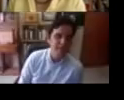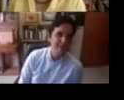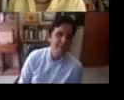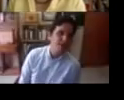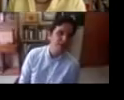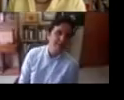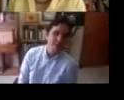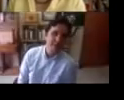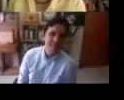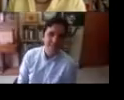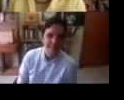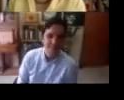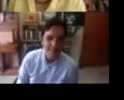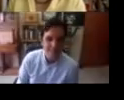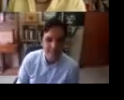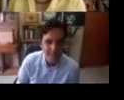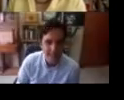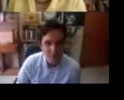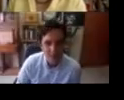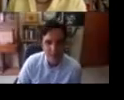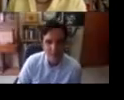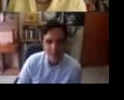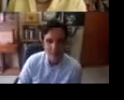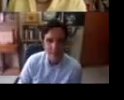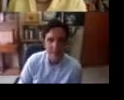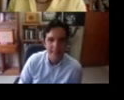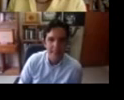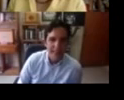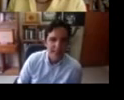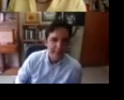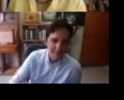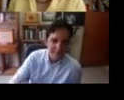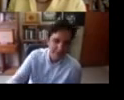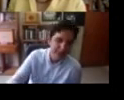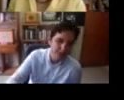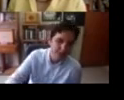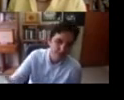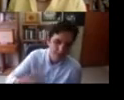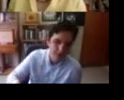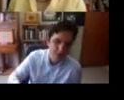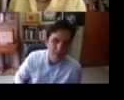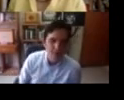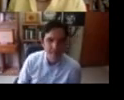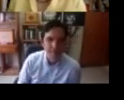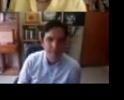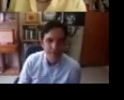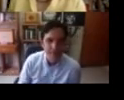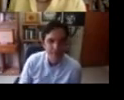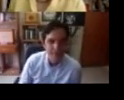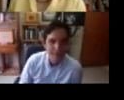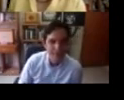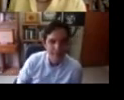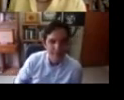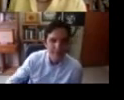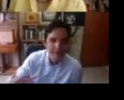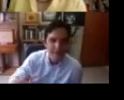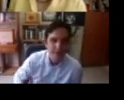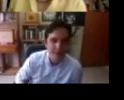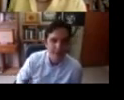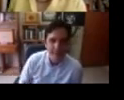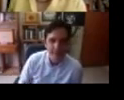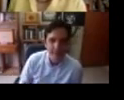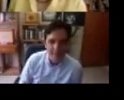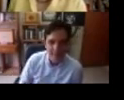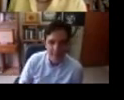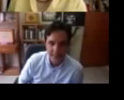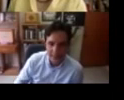Bueno, es parte de los retos que se establecían a los niños en línea y este video fue uno de los que nos llegaron de